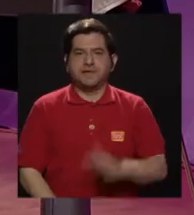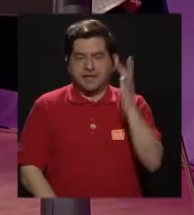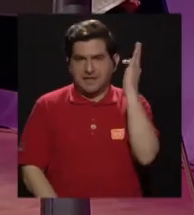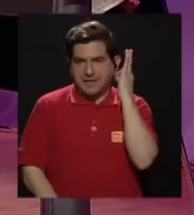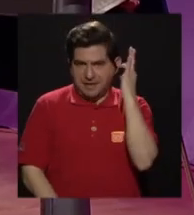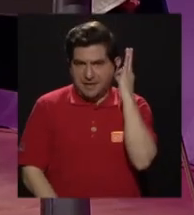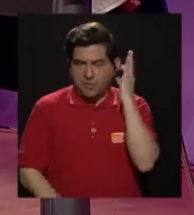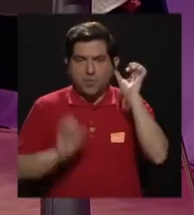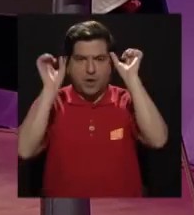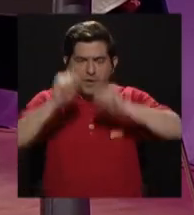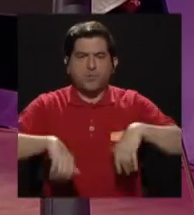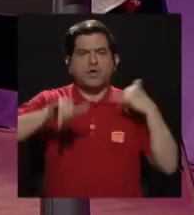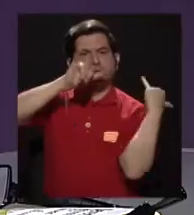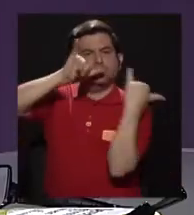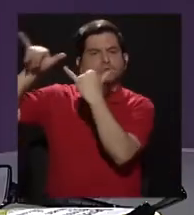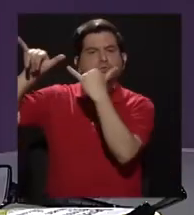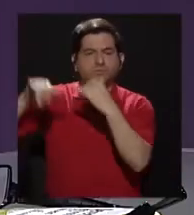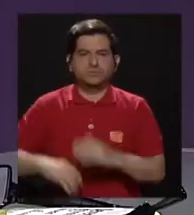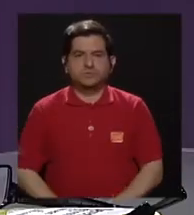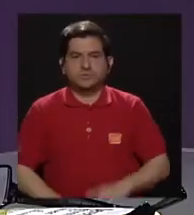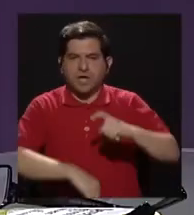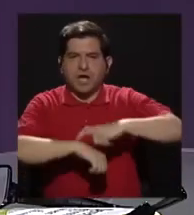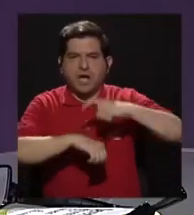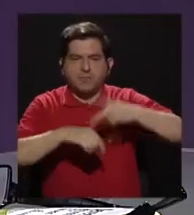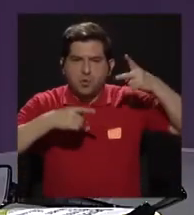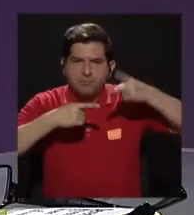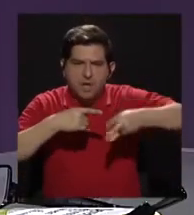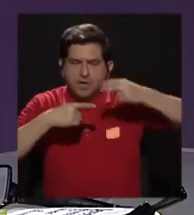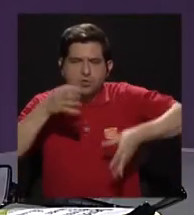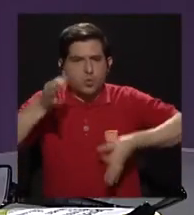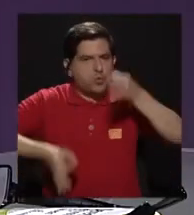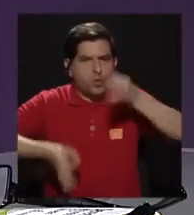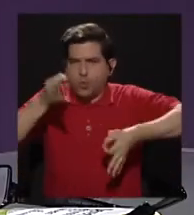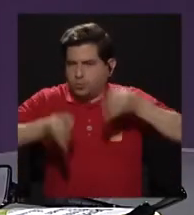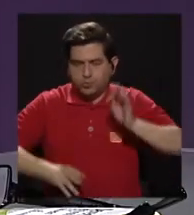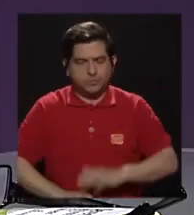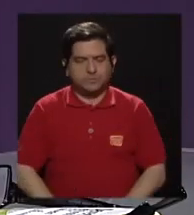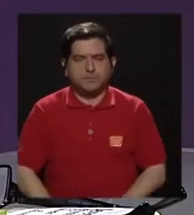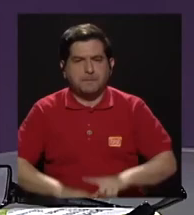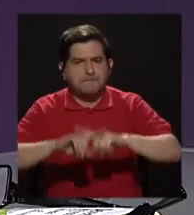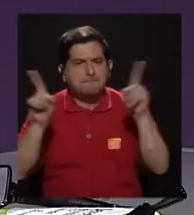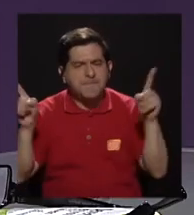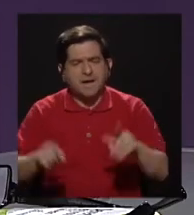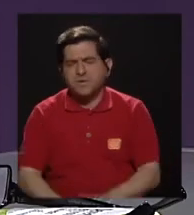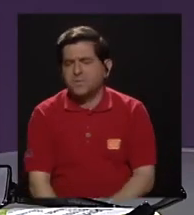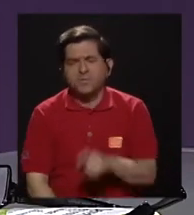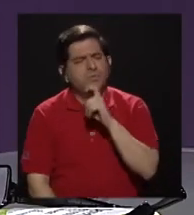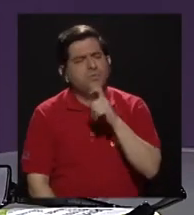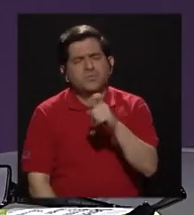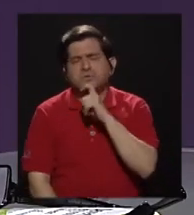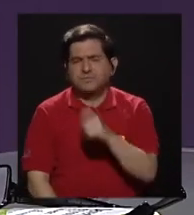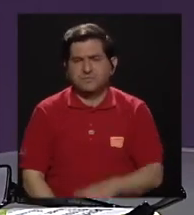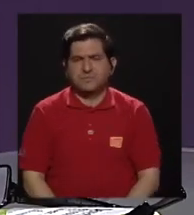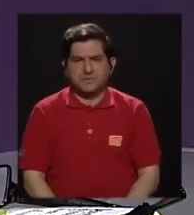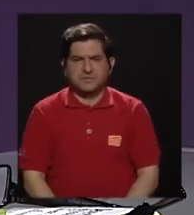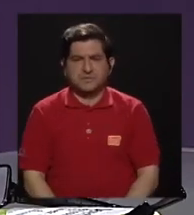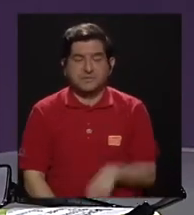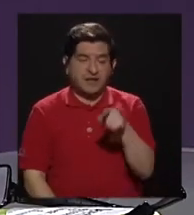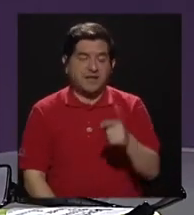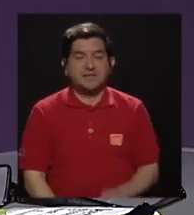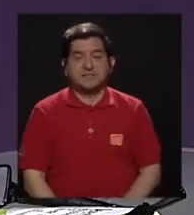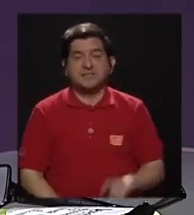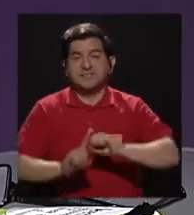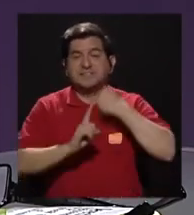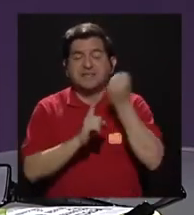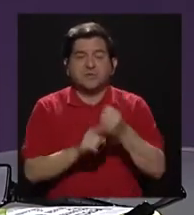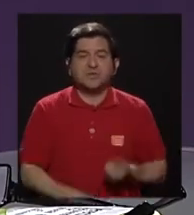señora pongan una denuncia cuando la despiden injustificadamente, pero es súper duro porque, como te digo, cae la oferta y la